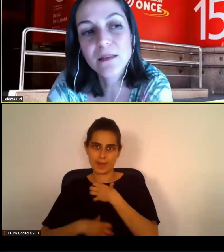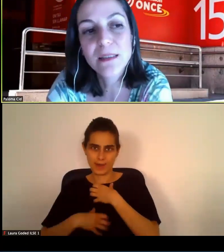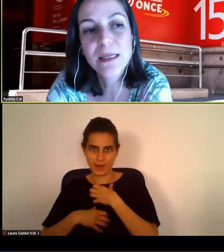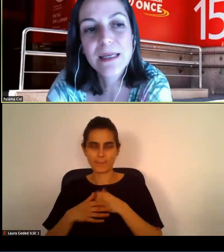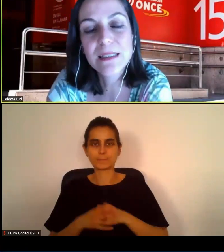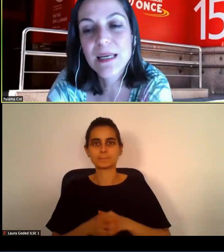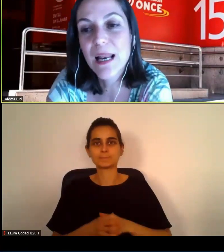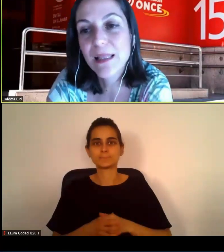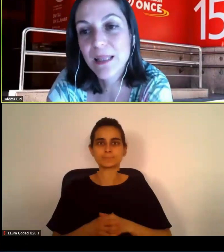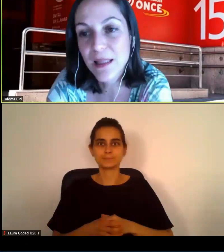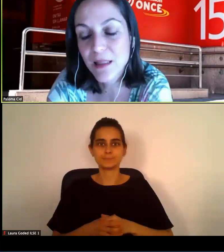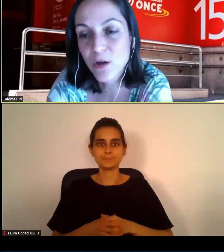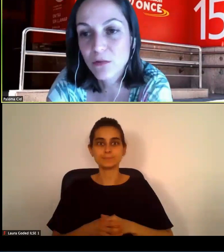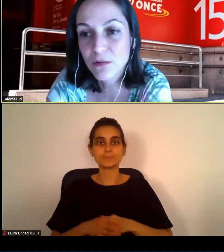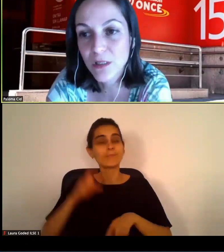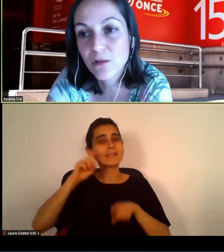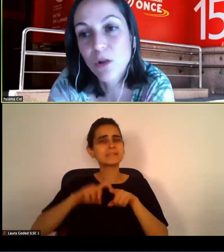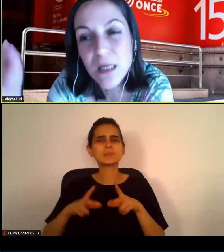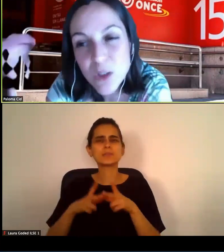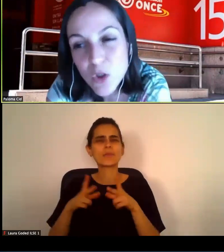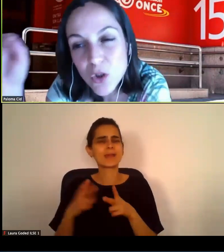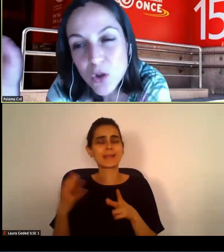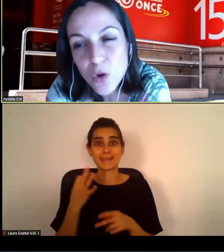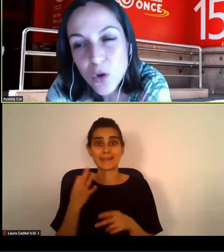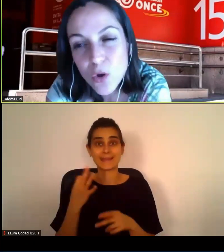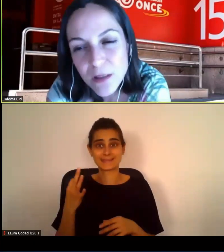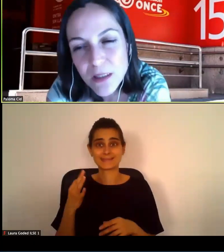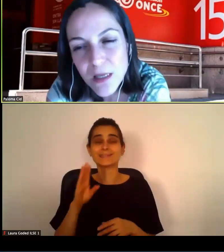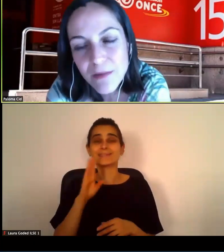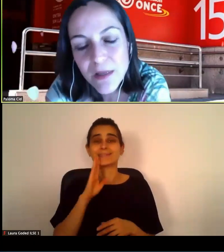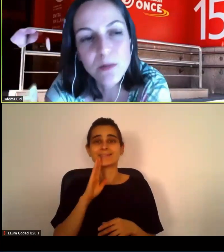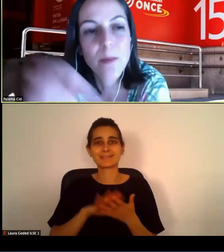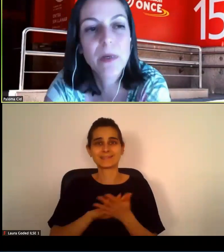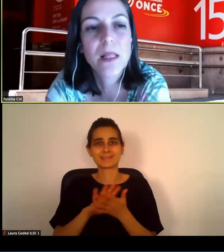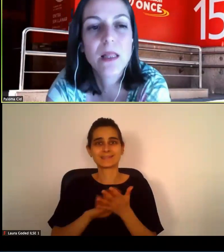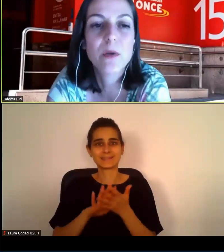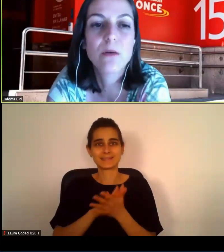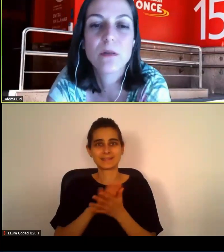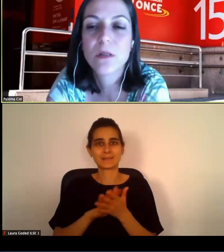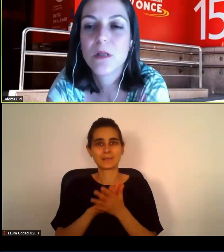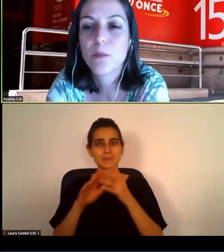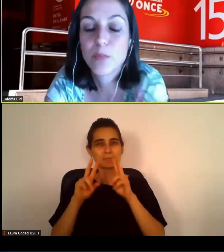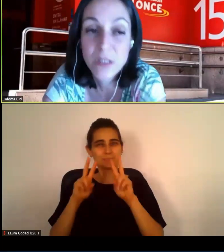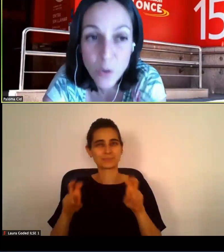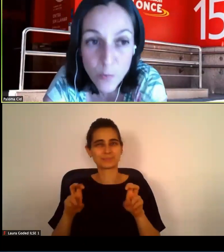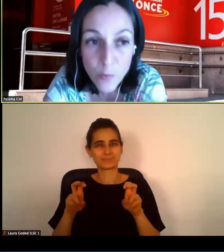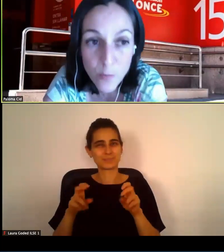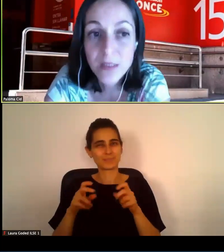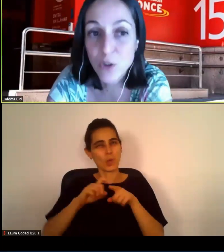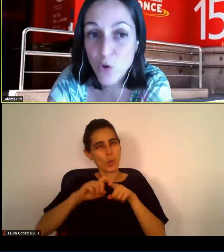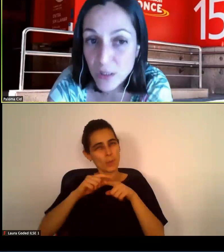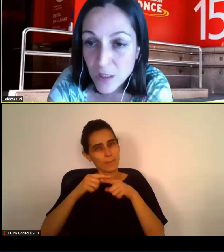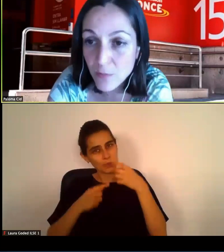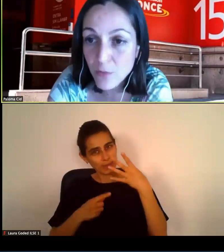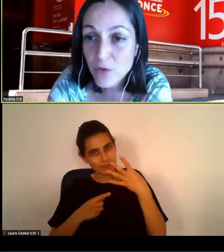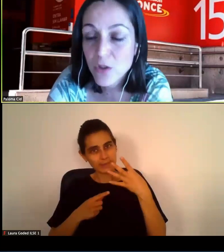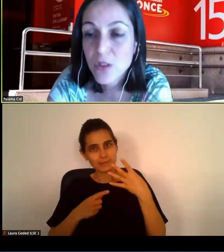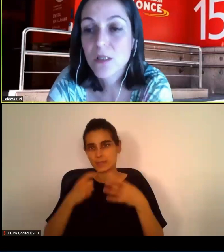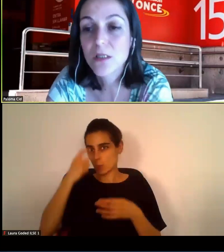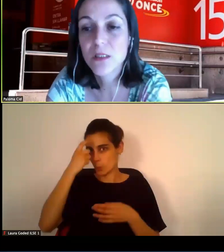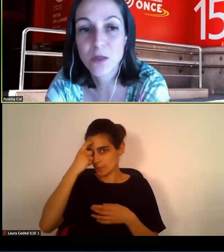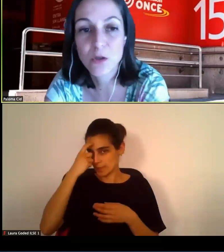psicosocial es la alteración dentro de esos componentes que veíamos al principio, pues de componentes